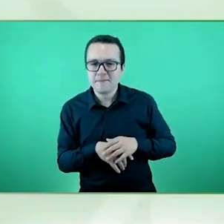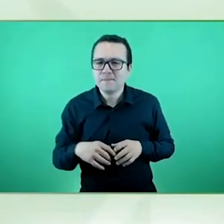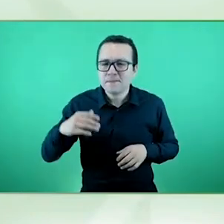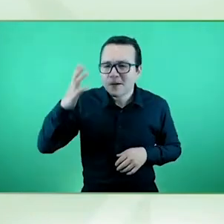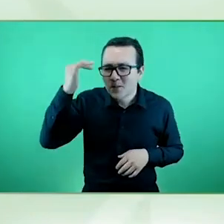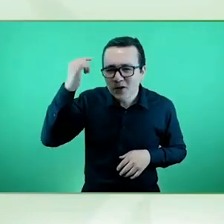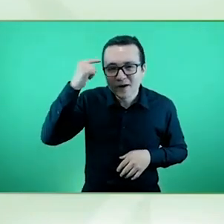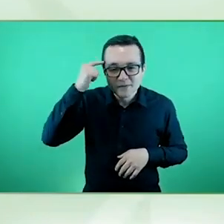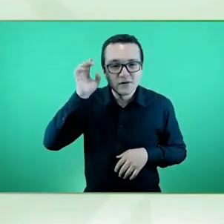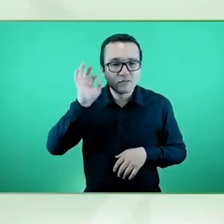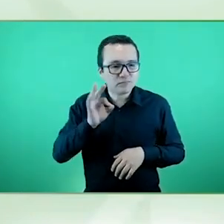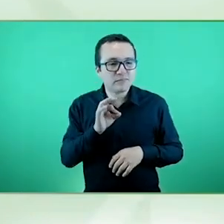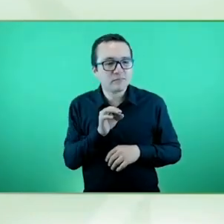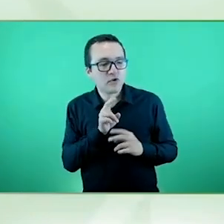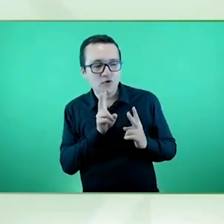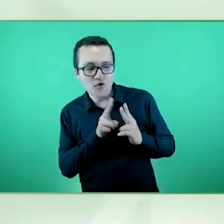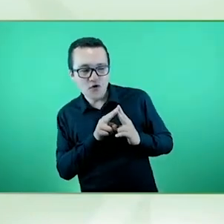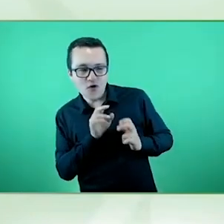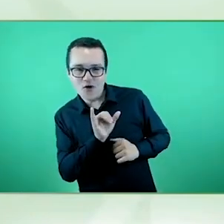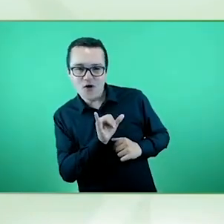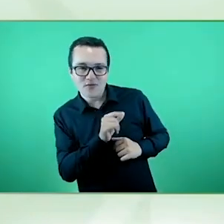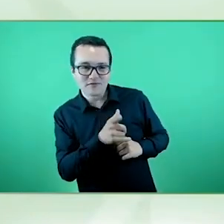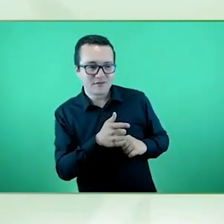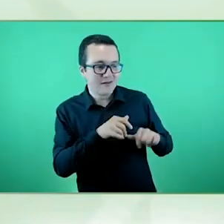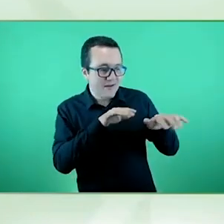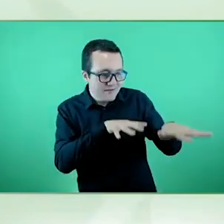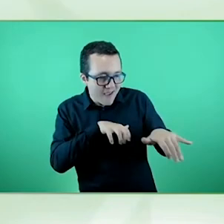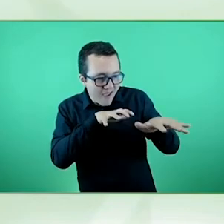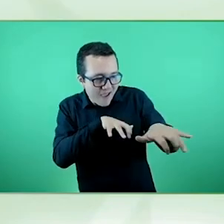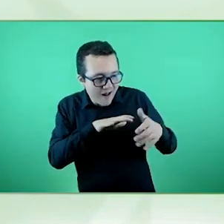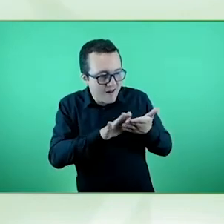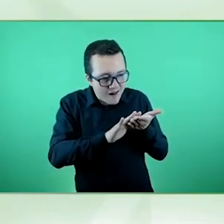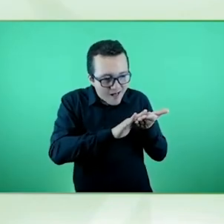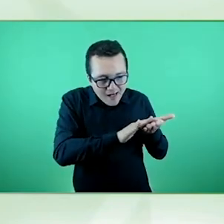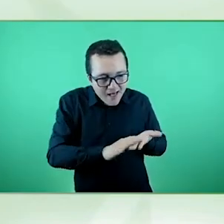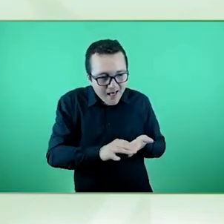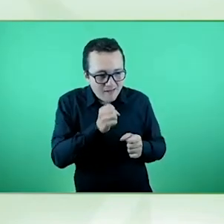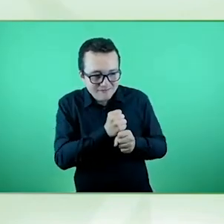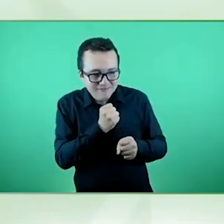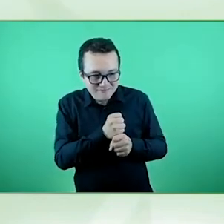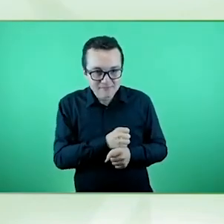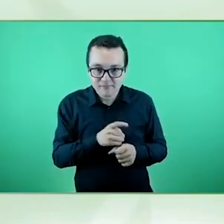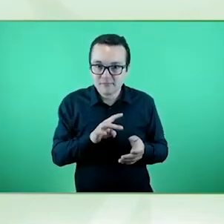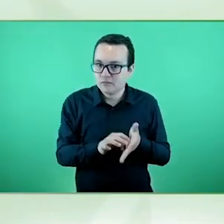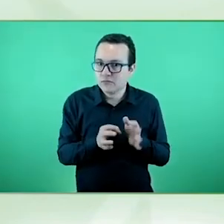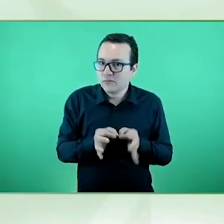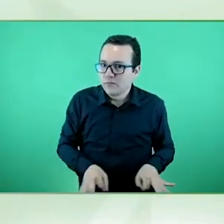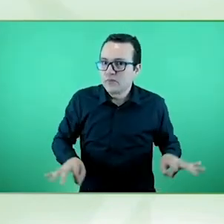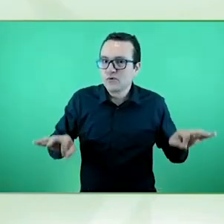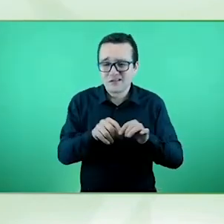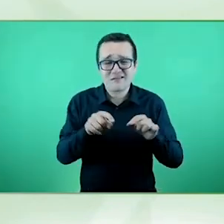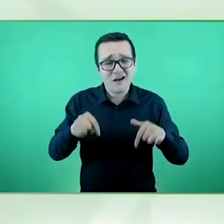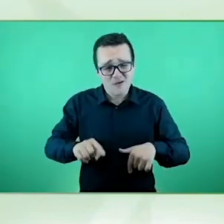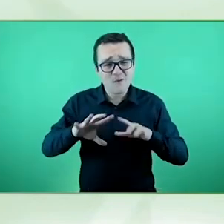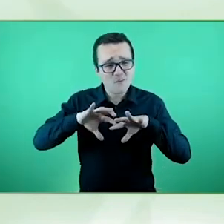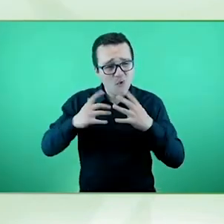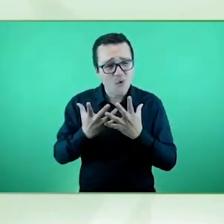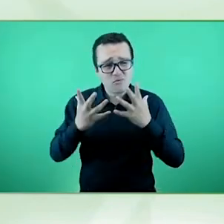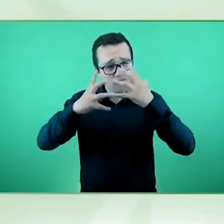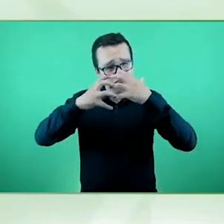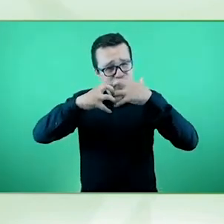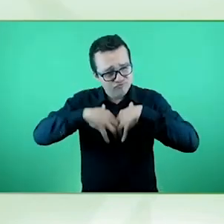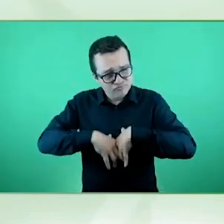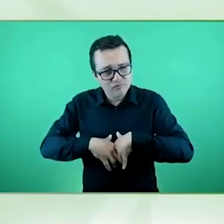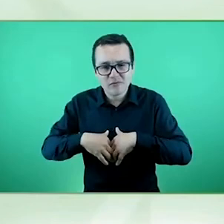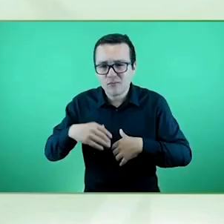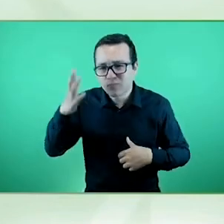tierra tiene potencialidades que hoy se vuelven muy relevantes en un mundo que está en crisis, como por ejemplo, obtener alimentos saludables